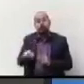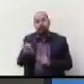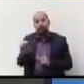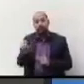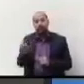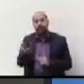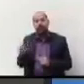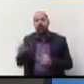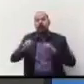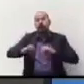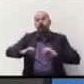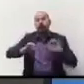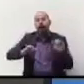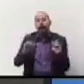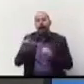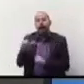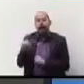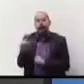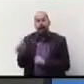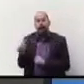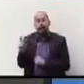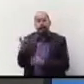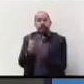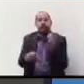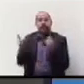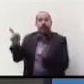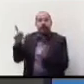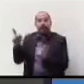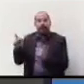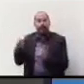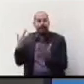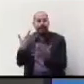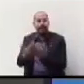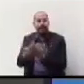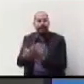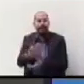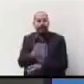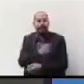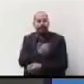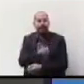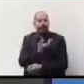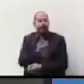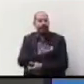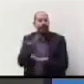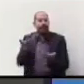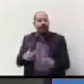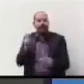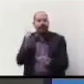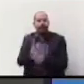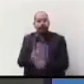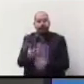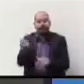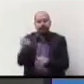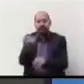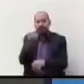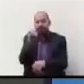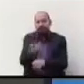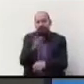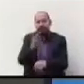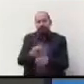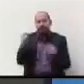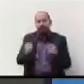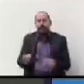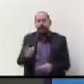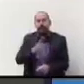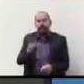Aletas, quien a la postre se fugara del Cerezo de Tehuacán y al ser nuevamente localizado por esta Secretaría de Seguridad Pública en